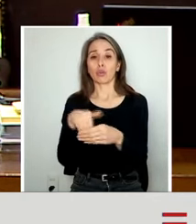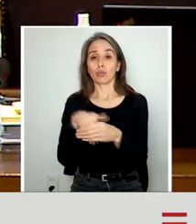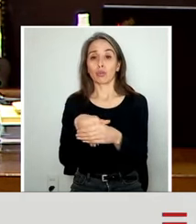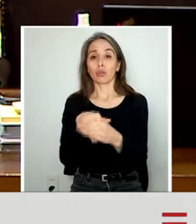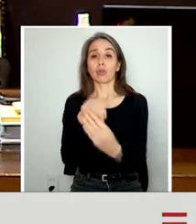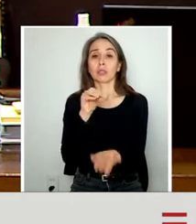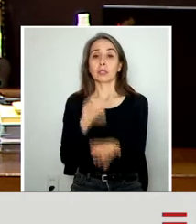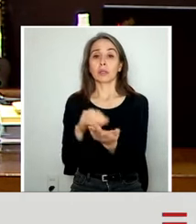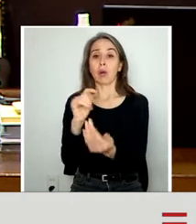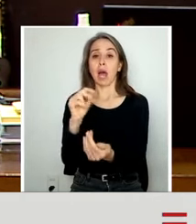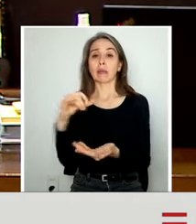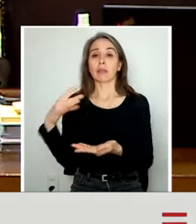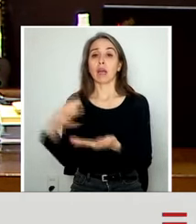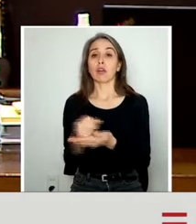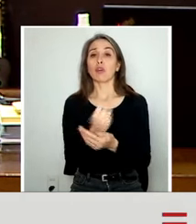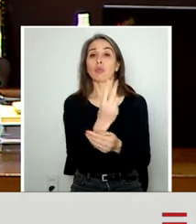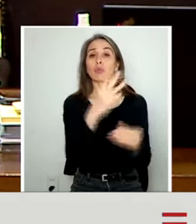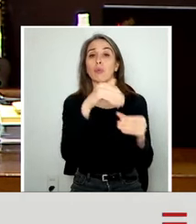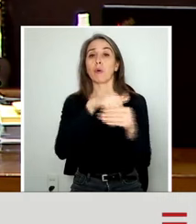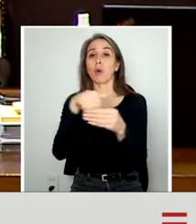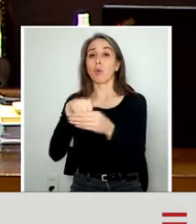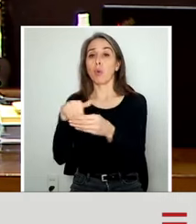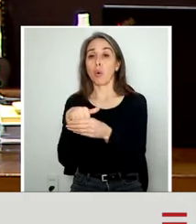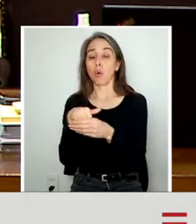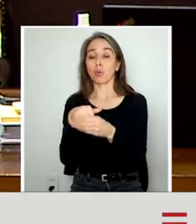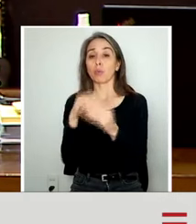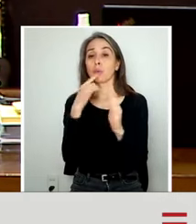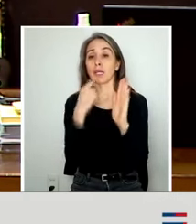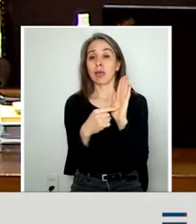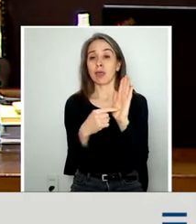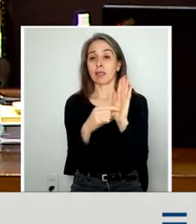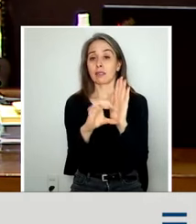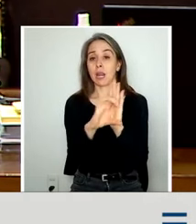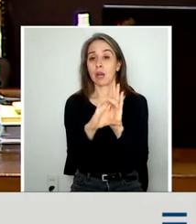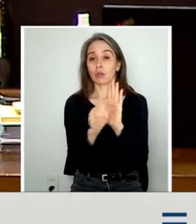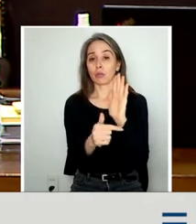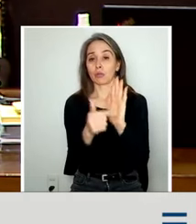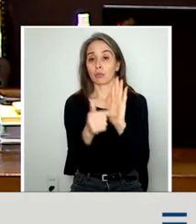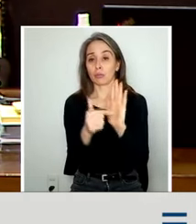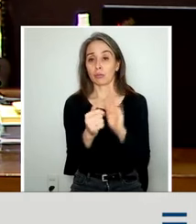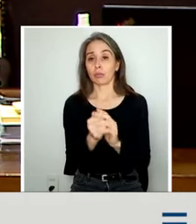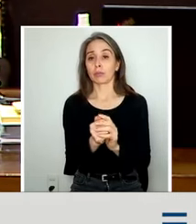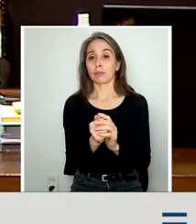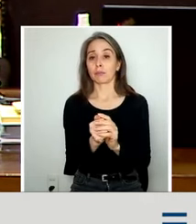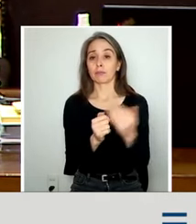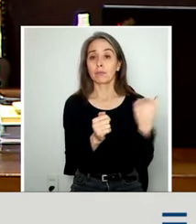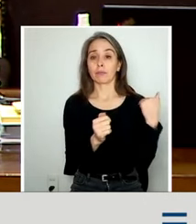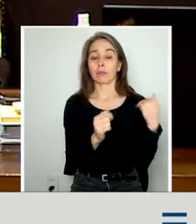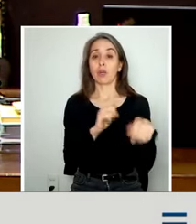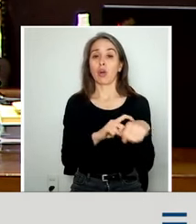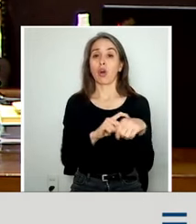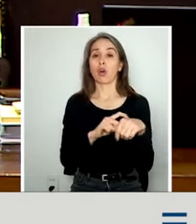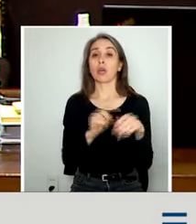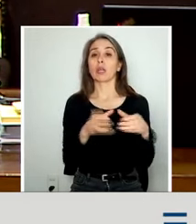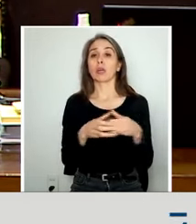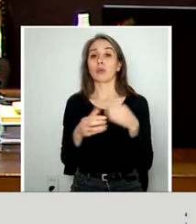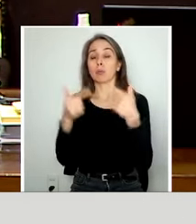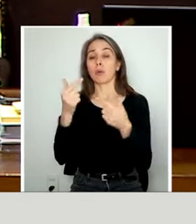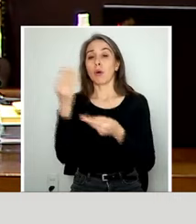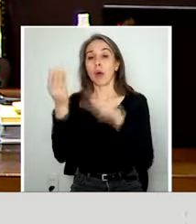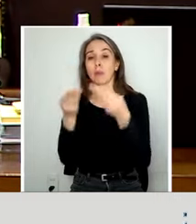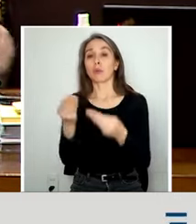de haberse alcanzado el quórum constitucional requerido se despacha el proyecto al